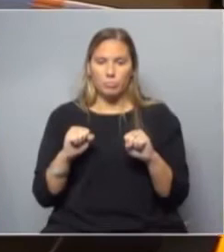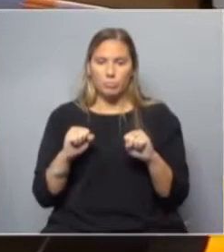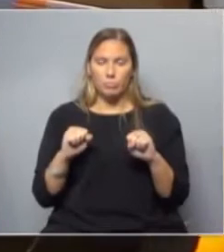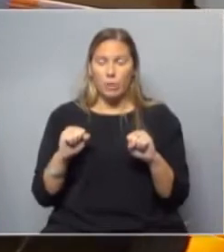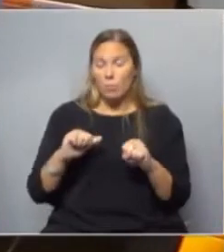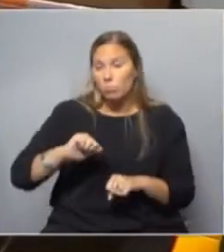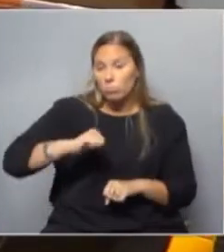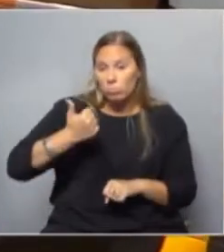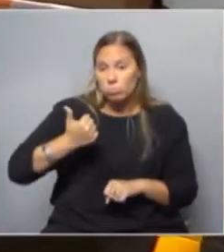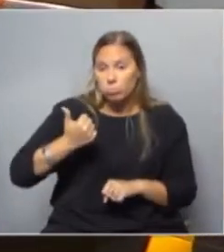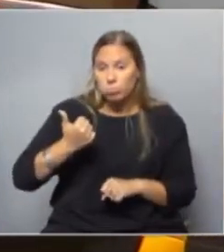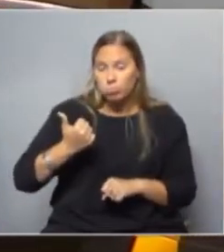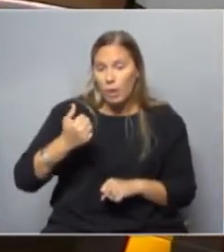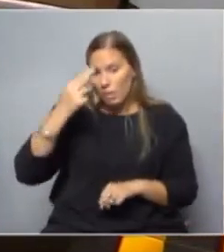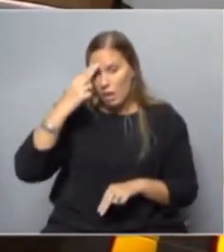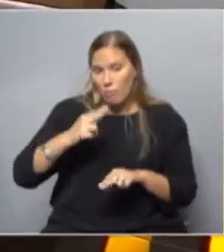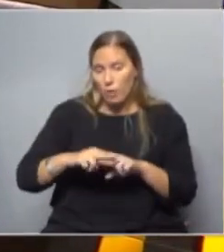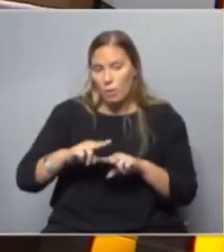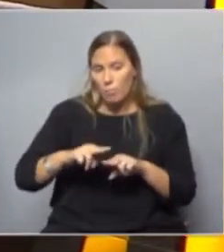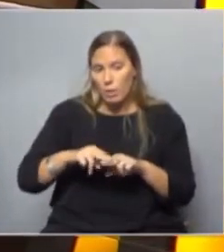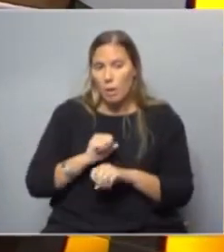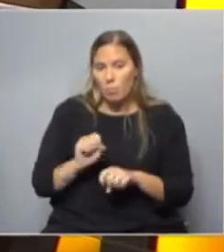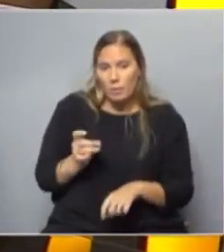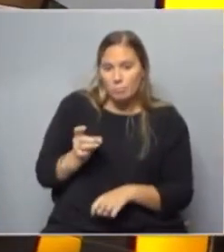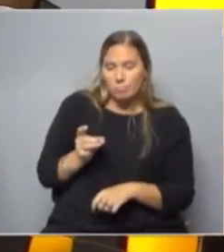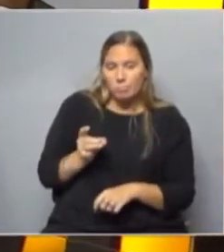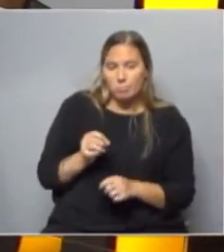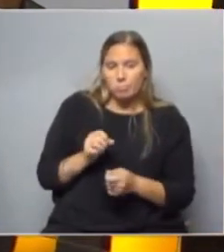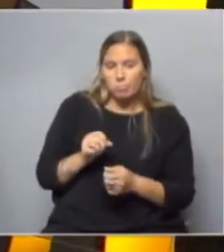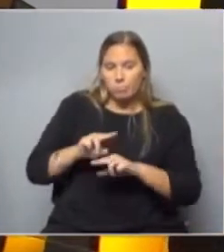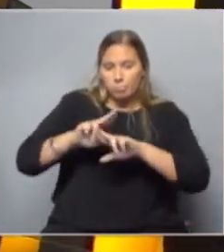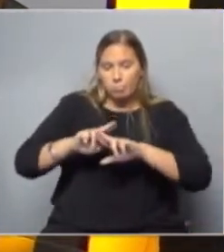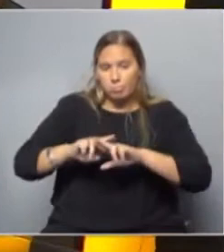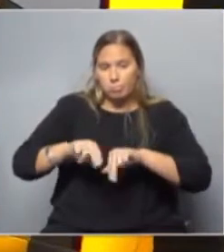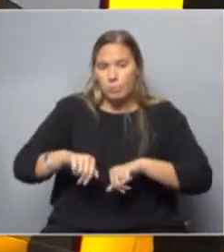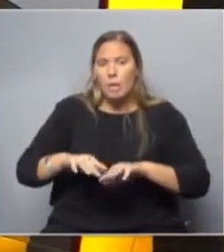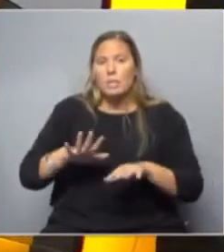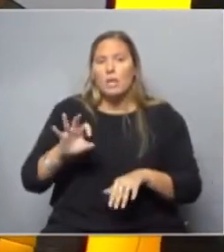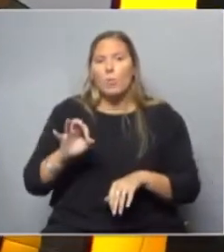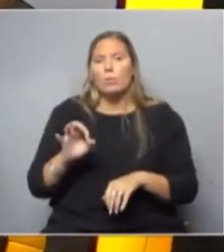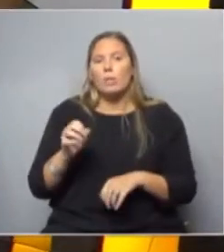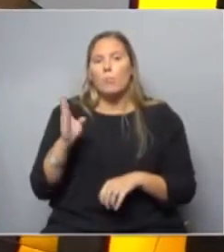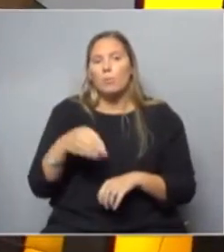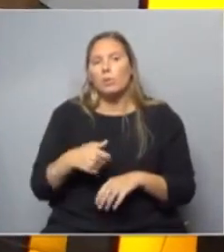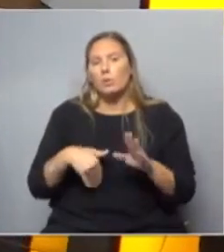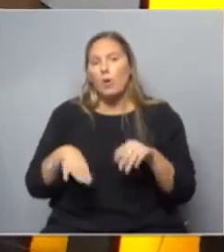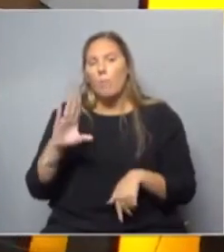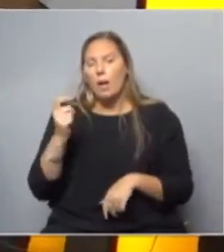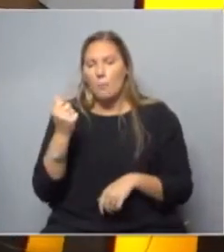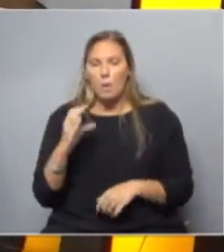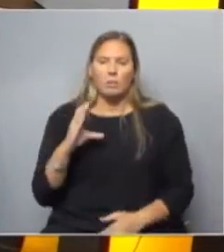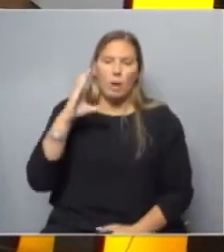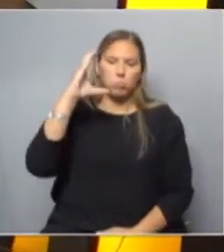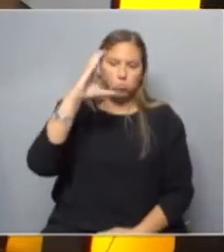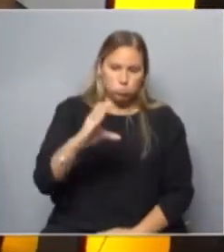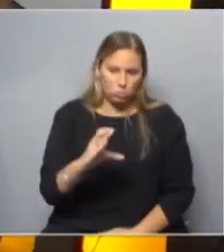el éxito de erradicar la tuberculosis en el mundo se necesita el 50% más de financiación en todos los